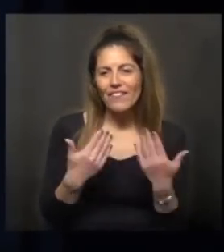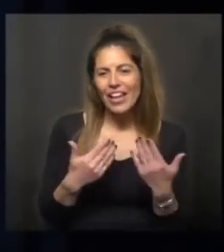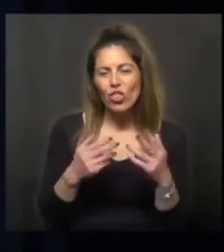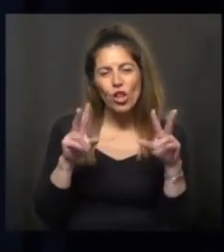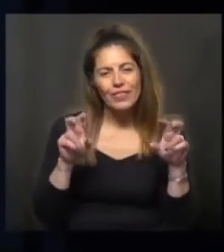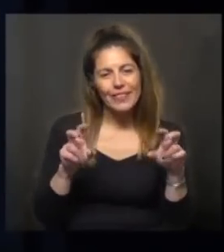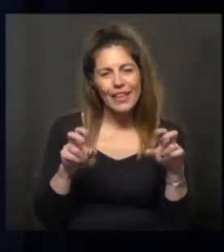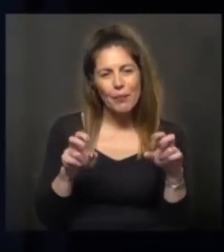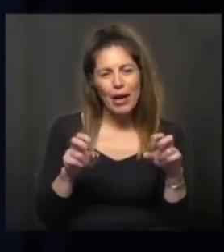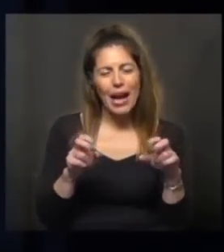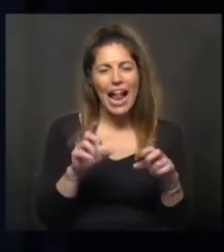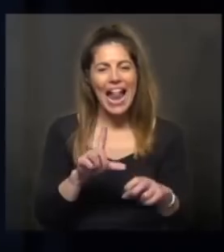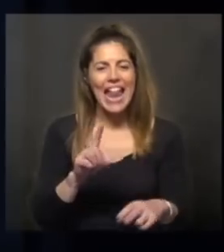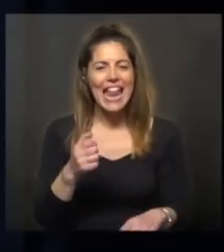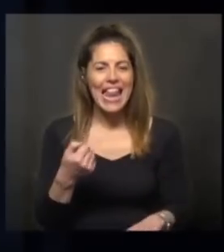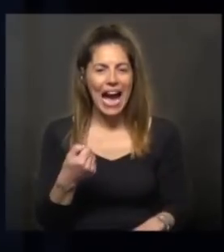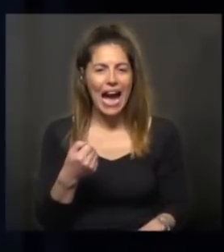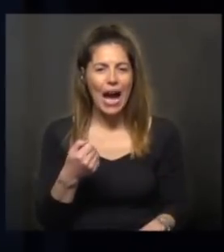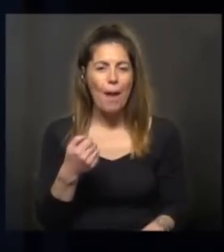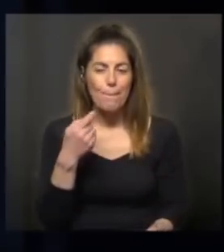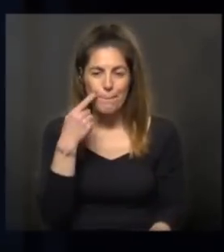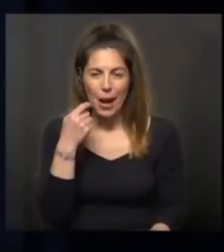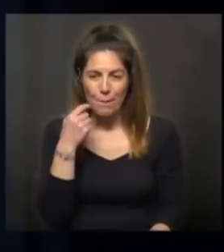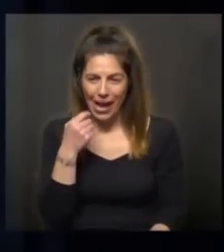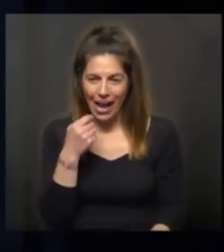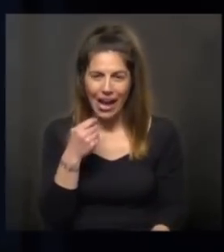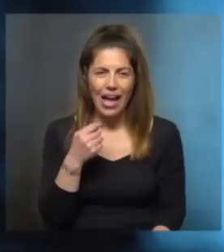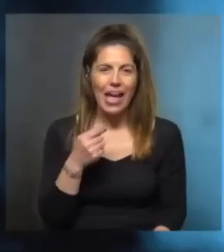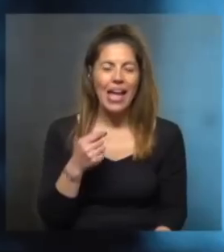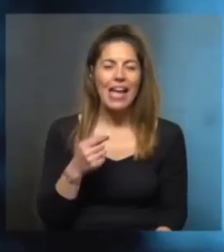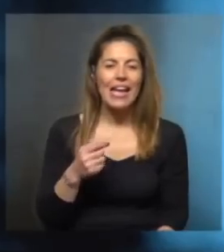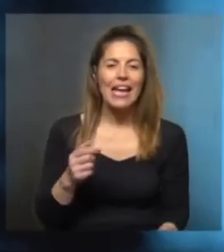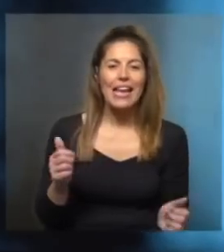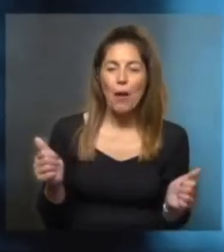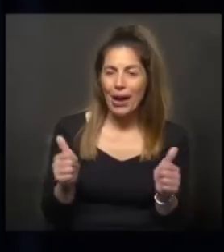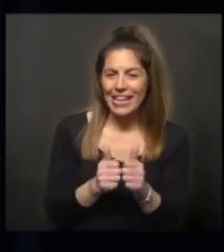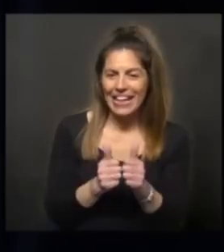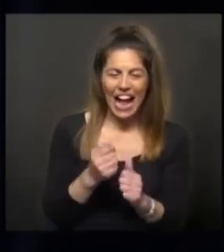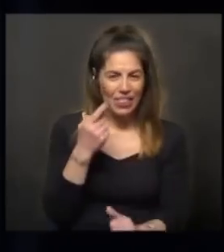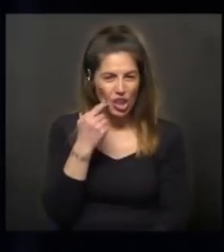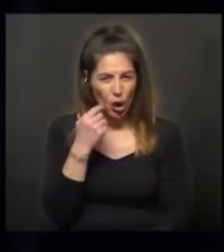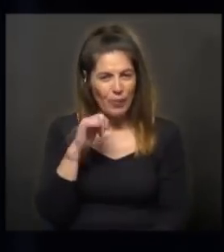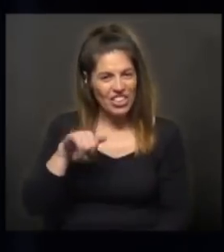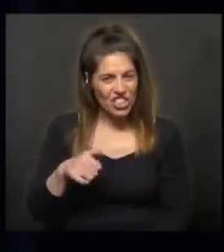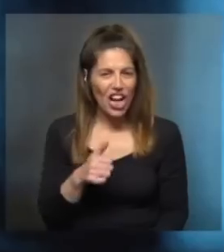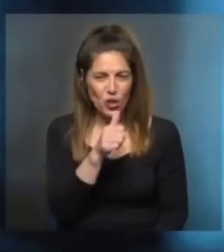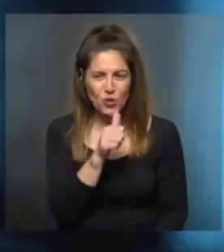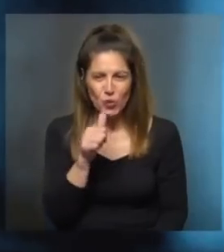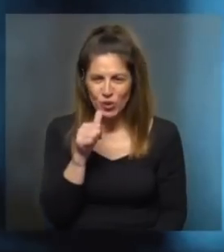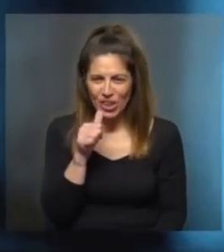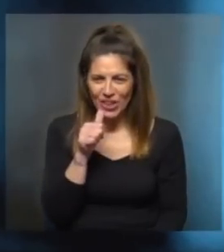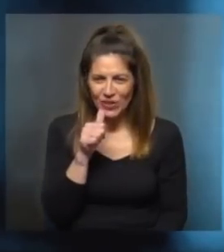la papá en las parejas de hombres lo han resuelto